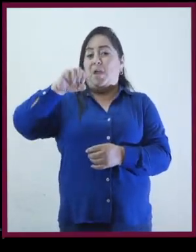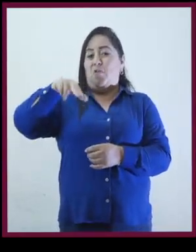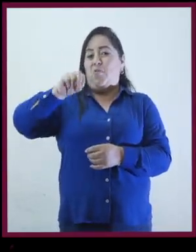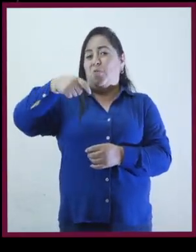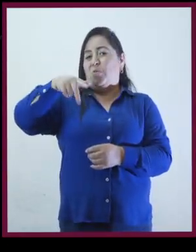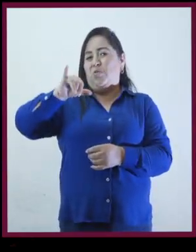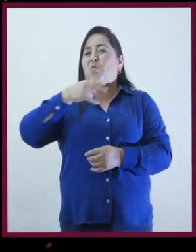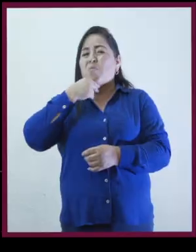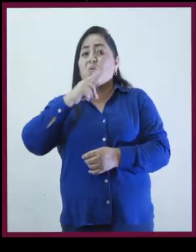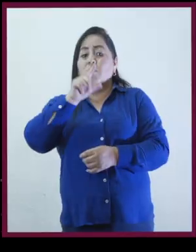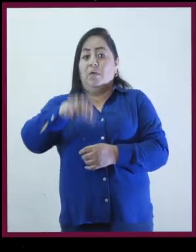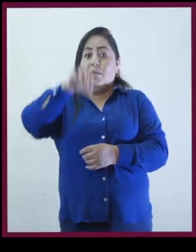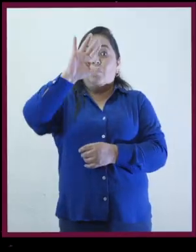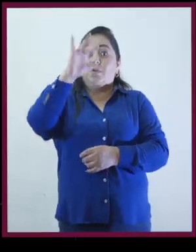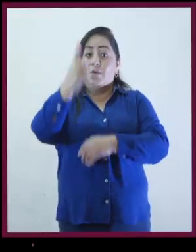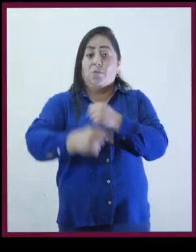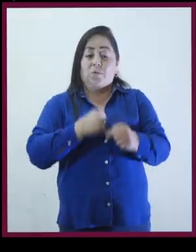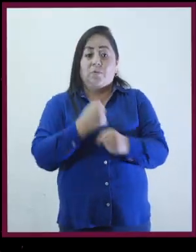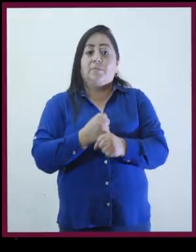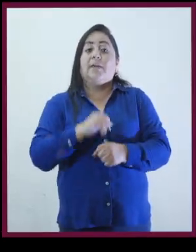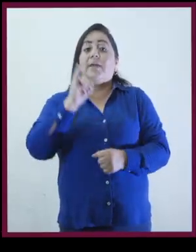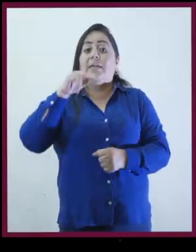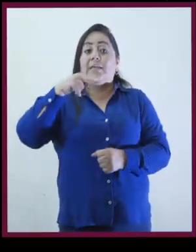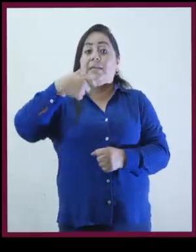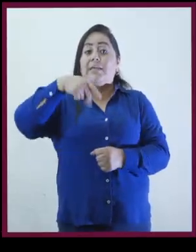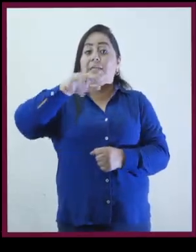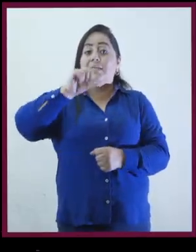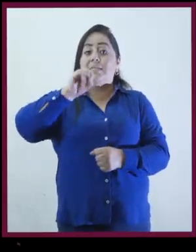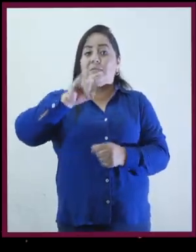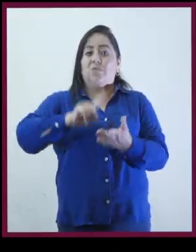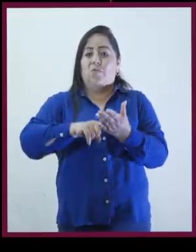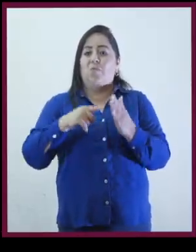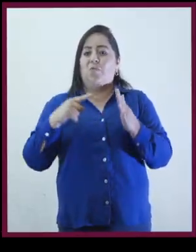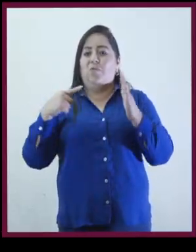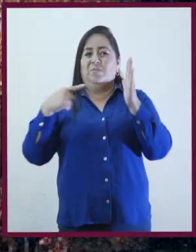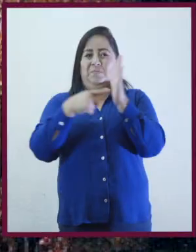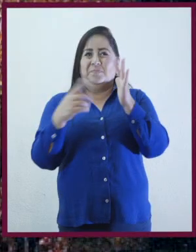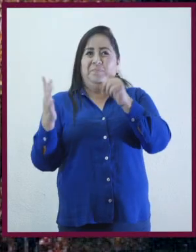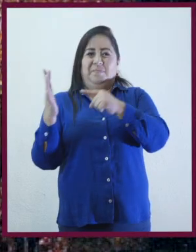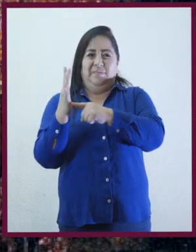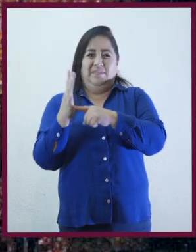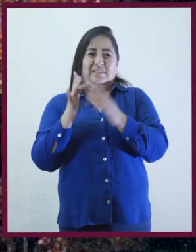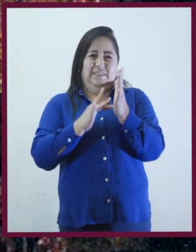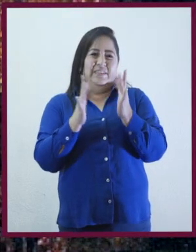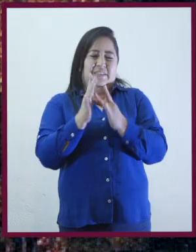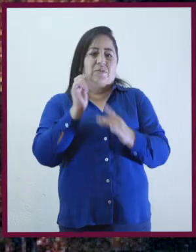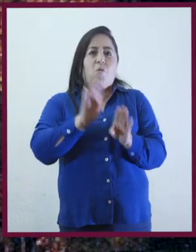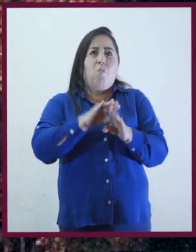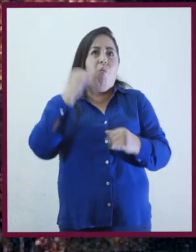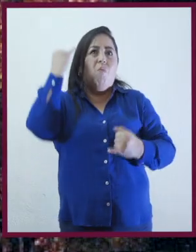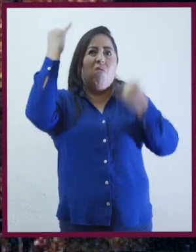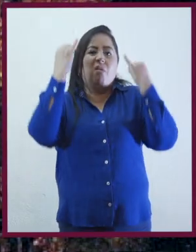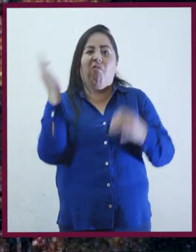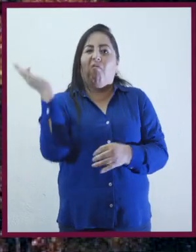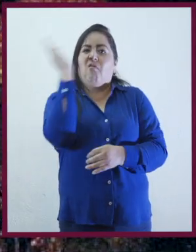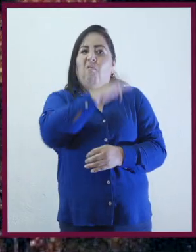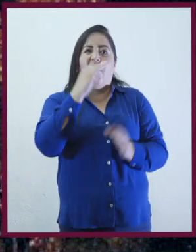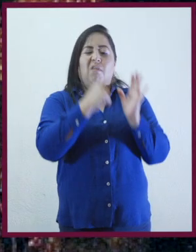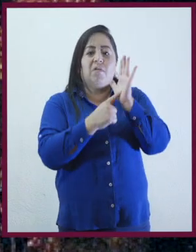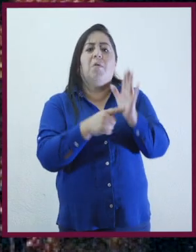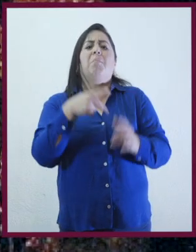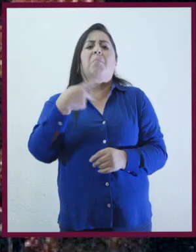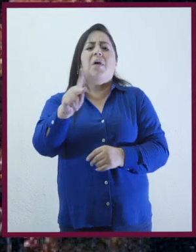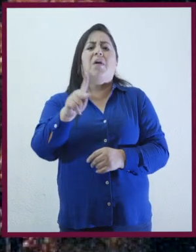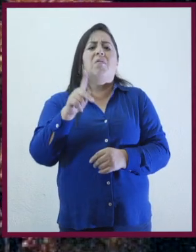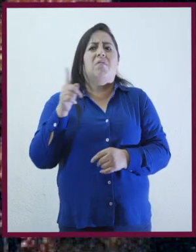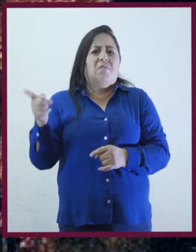tenía 51 años, la Inquisición lo acusó de dañar a la Iglesia de Cristo por difundir ideas falsas. ¿Pero qué